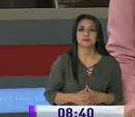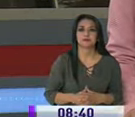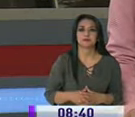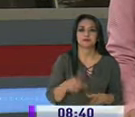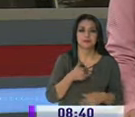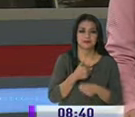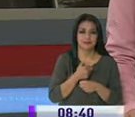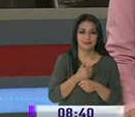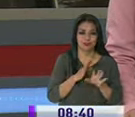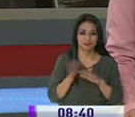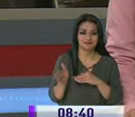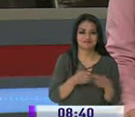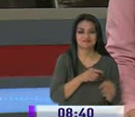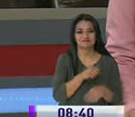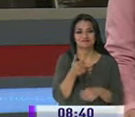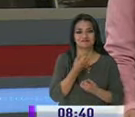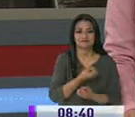decían